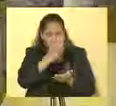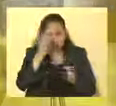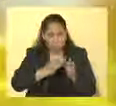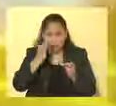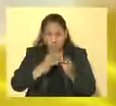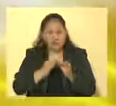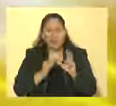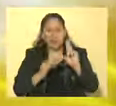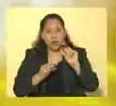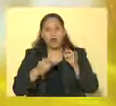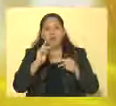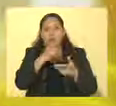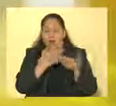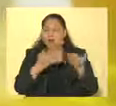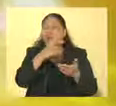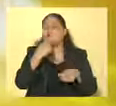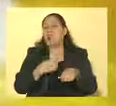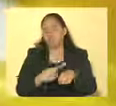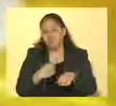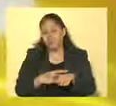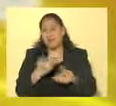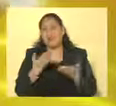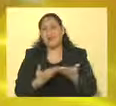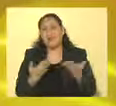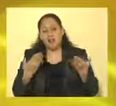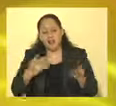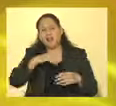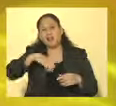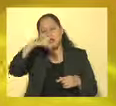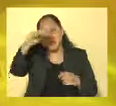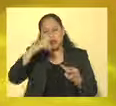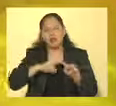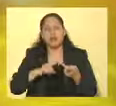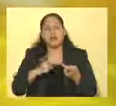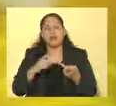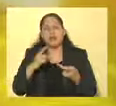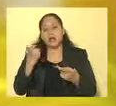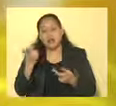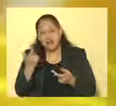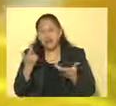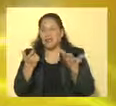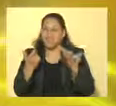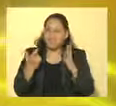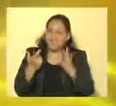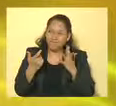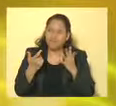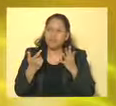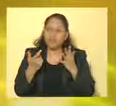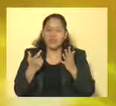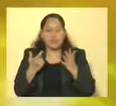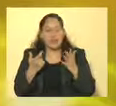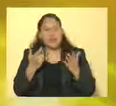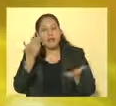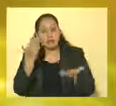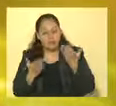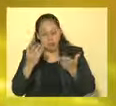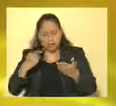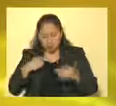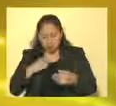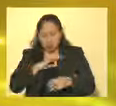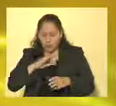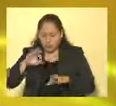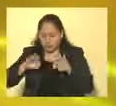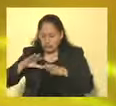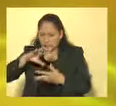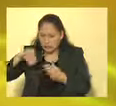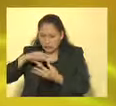acuérdate que hay enfermedades, acuérdate que hay... Yo creo que el porcentaje tiene que ser de acuerdo a tu posibilidad y